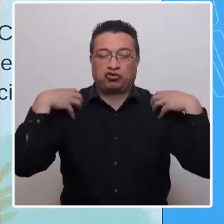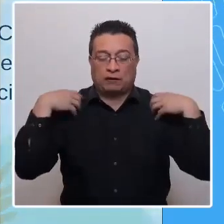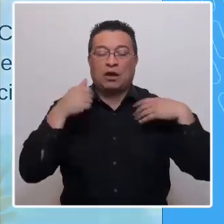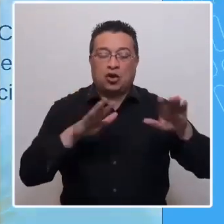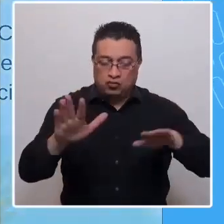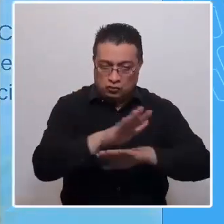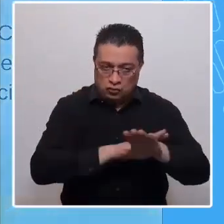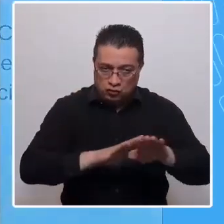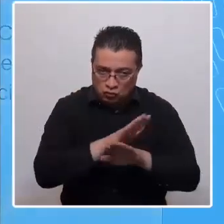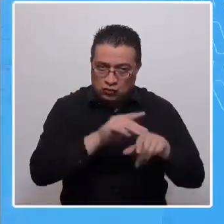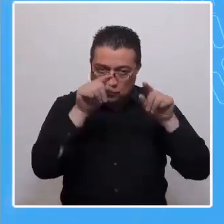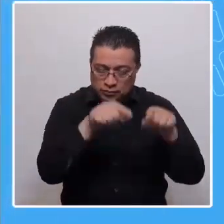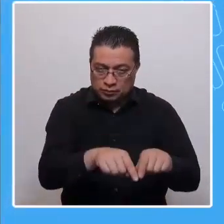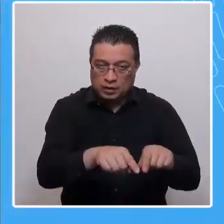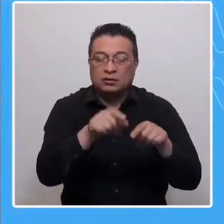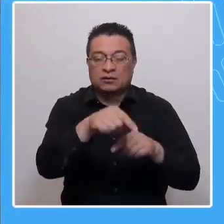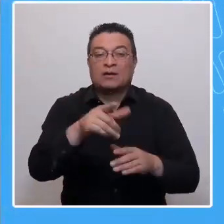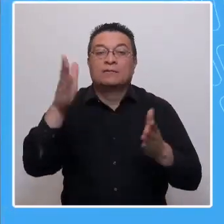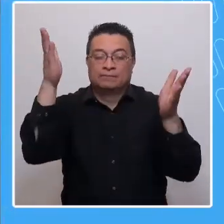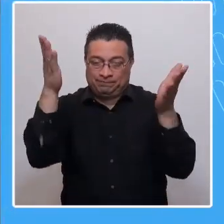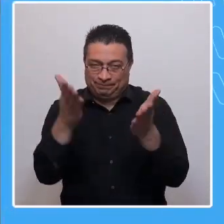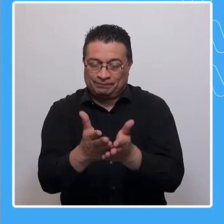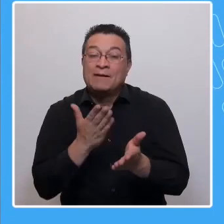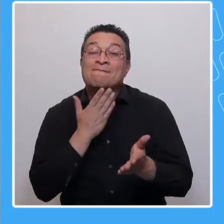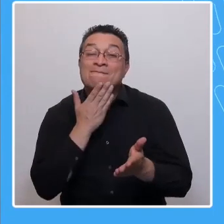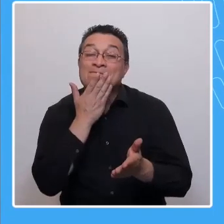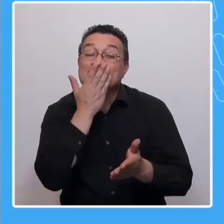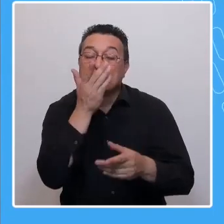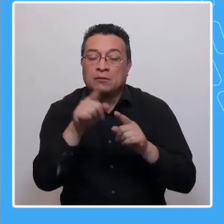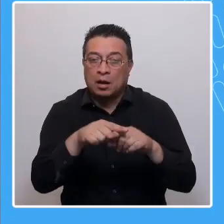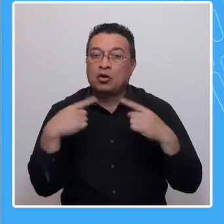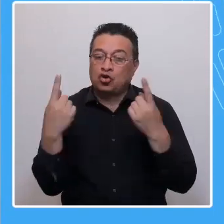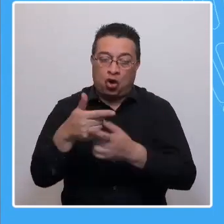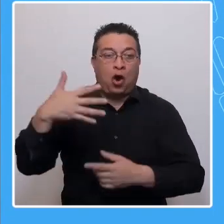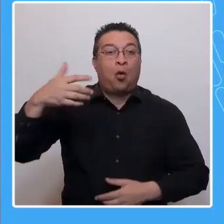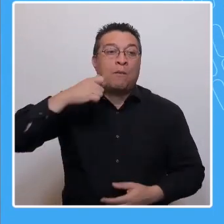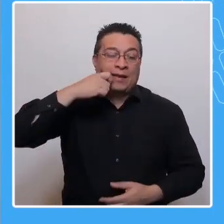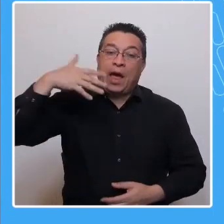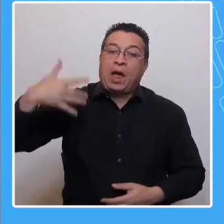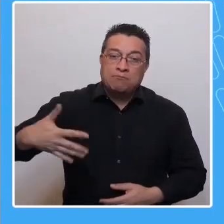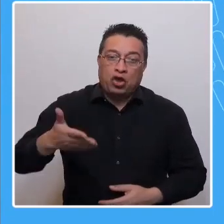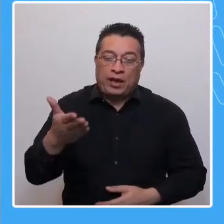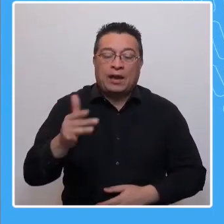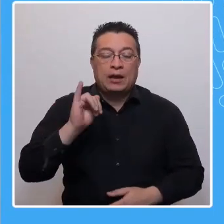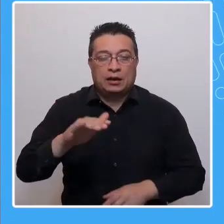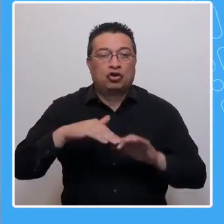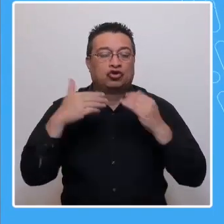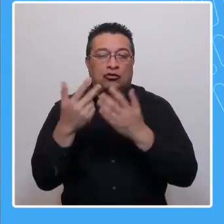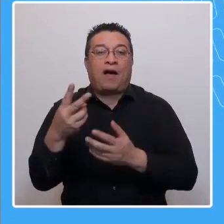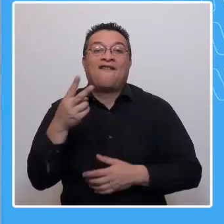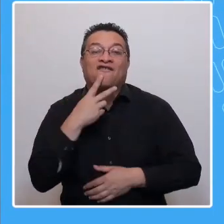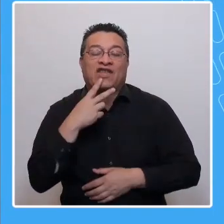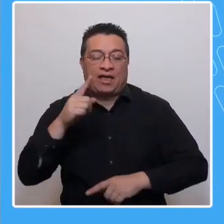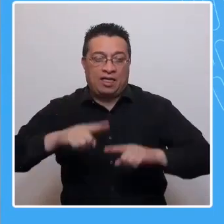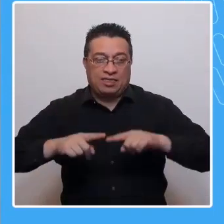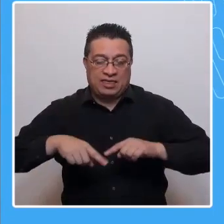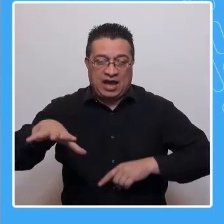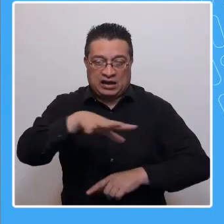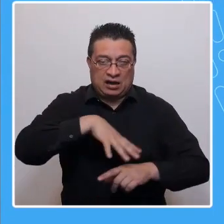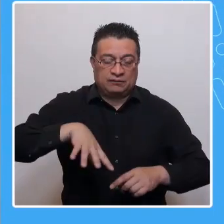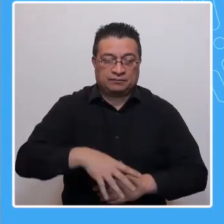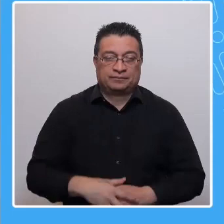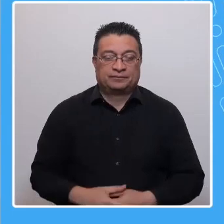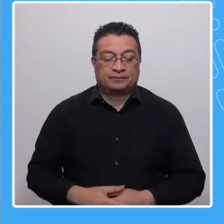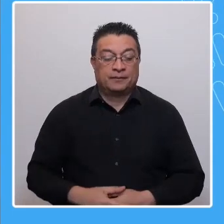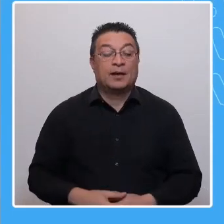conservación de este continente especial para toda la humanidad y, por supuesto, que para todo el sistema de la vida en la Tierra.